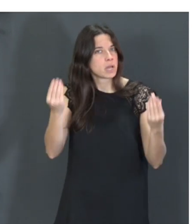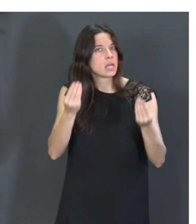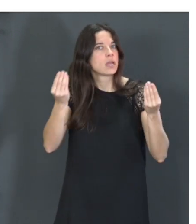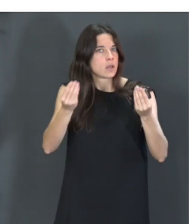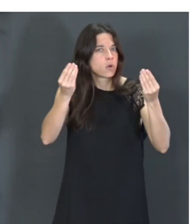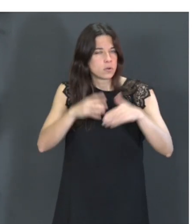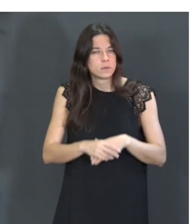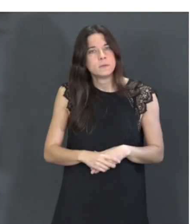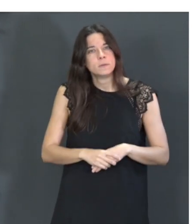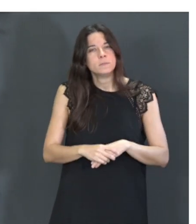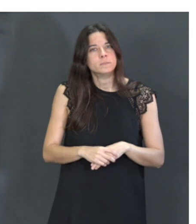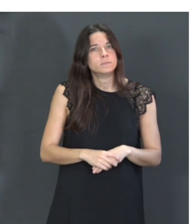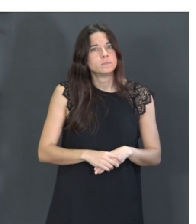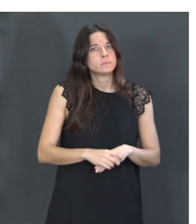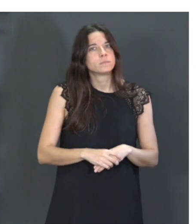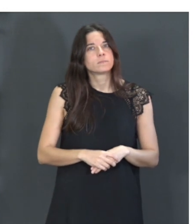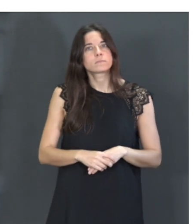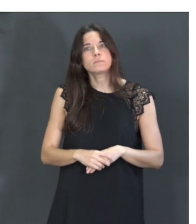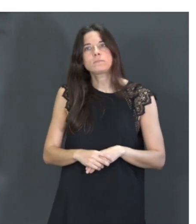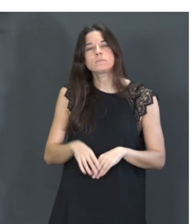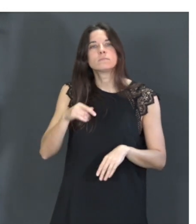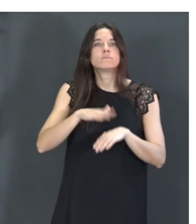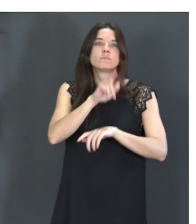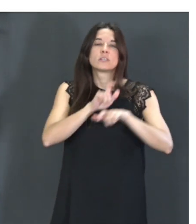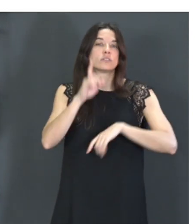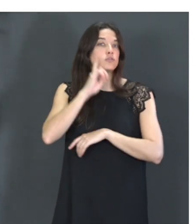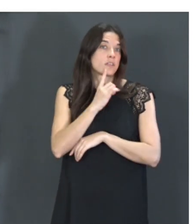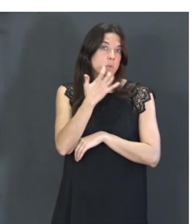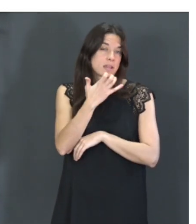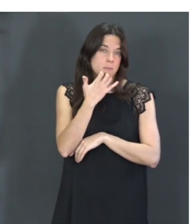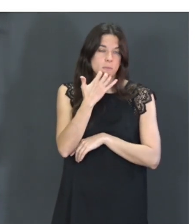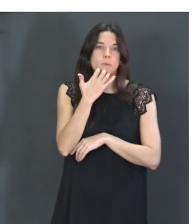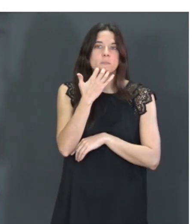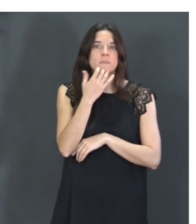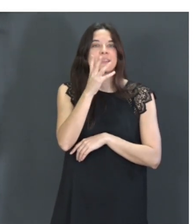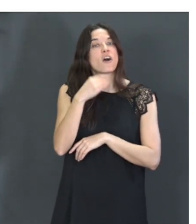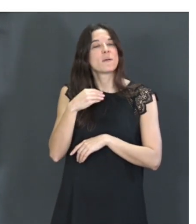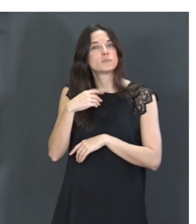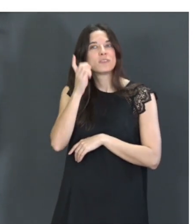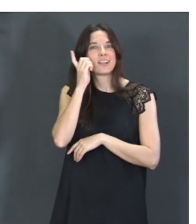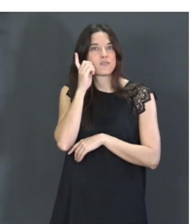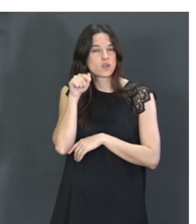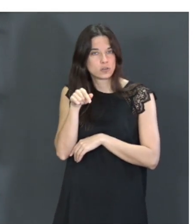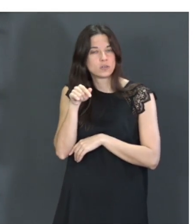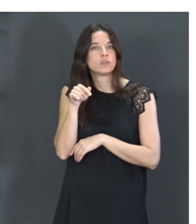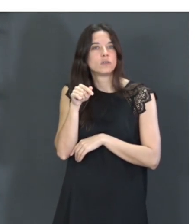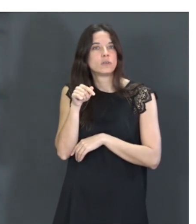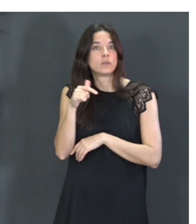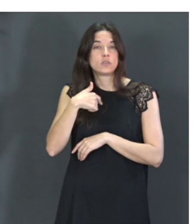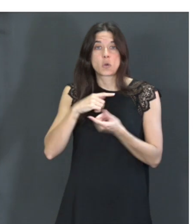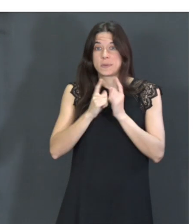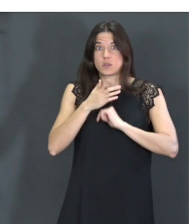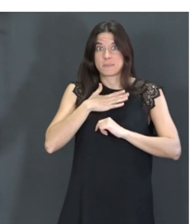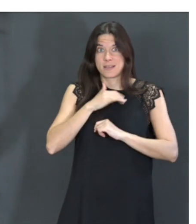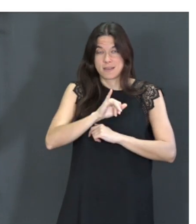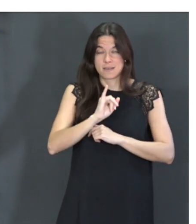de aplicaciones. Para personas sordas, y ahora en los teléfonos móviles, yo en mi versión que